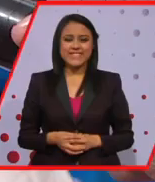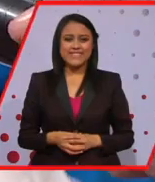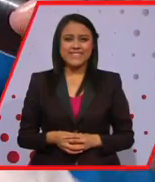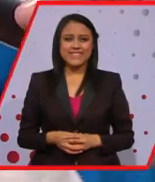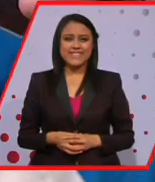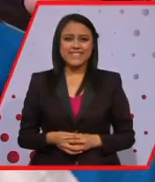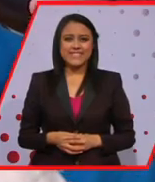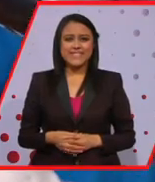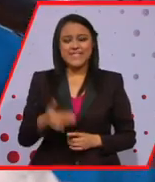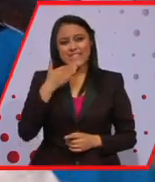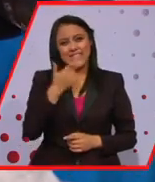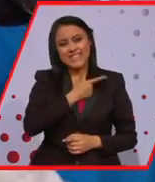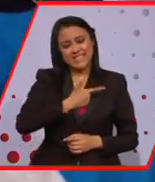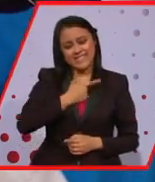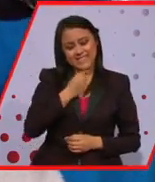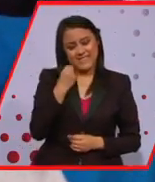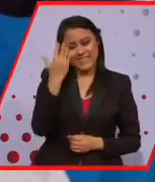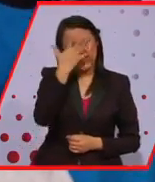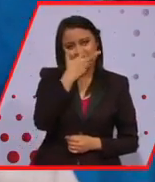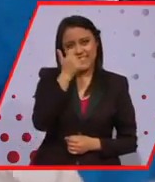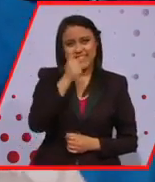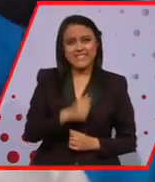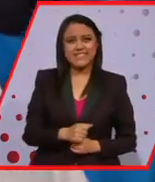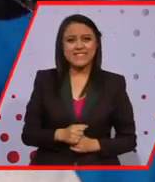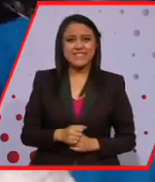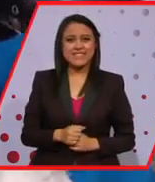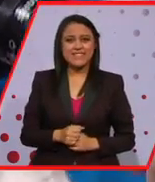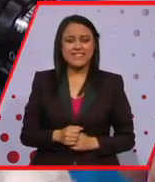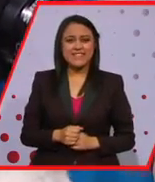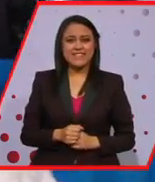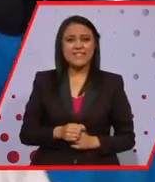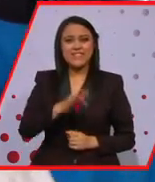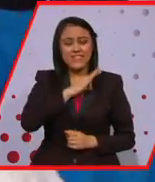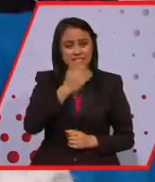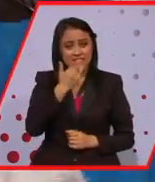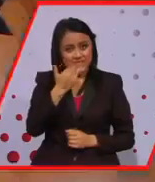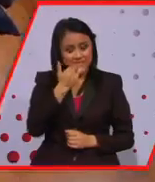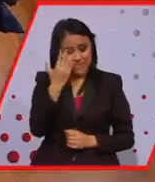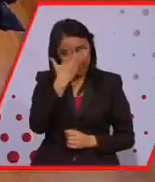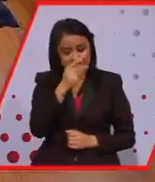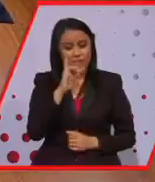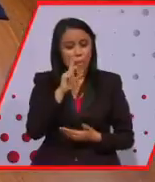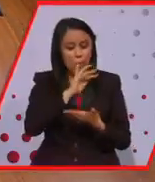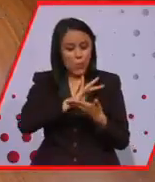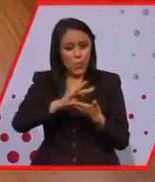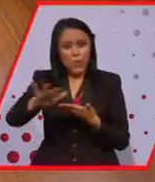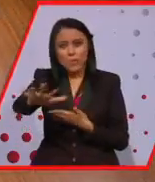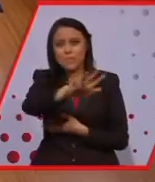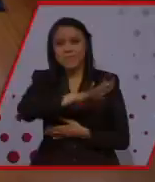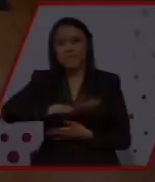No, muy bonitos. Deje lo bonito es lo que va a haber con ellos, ¿eh?